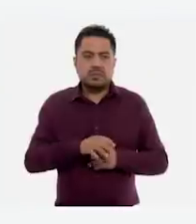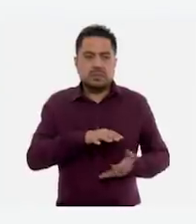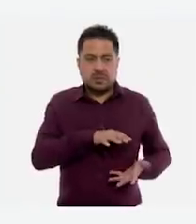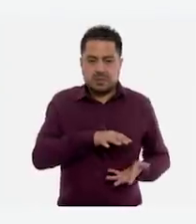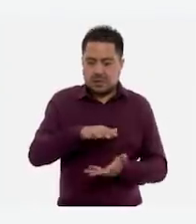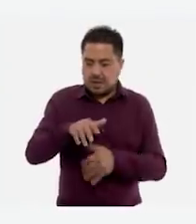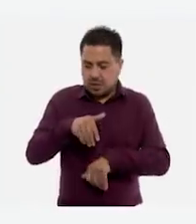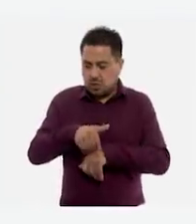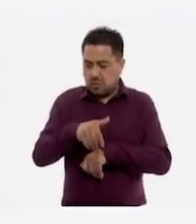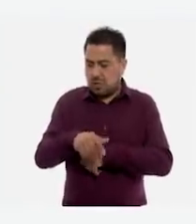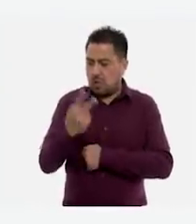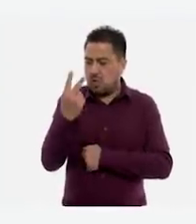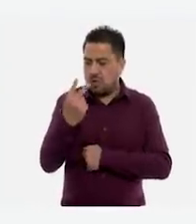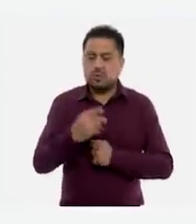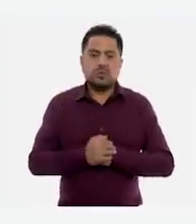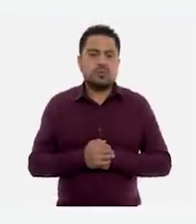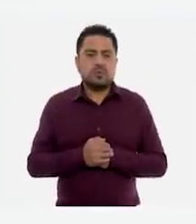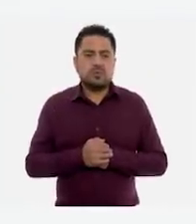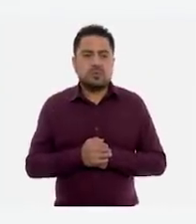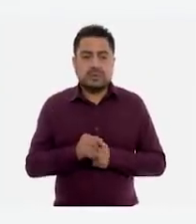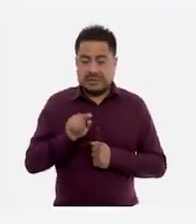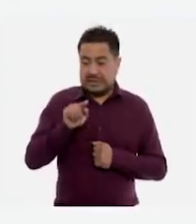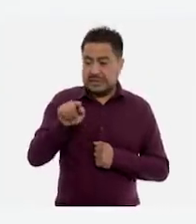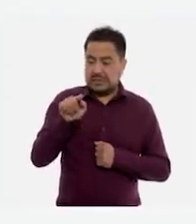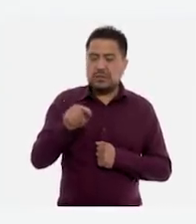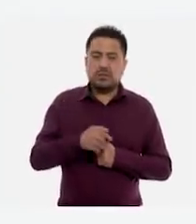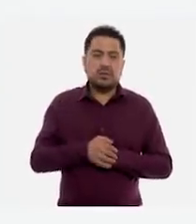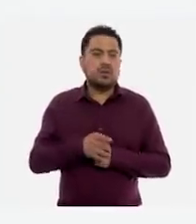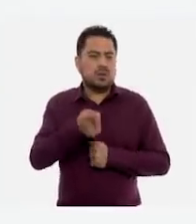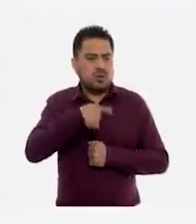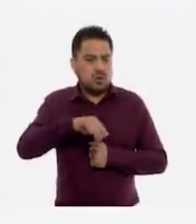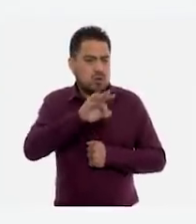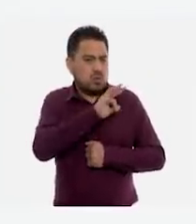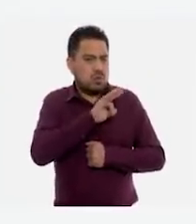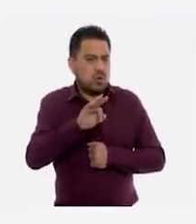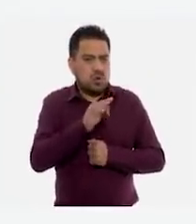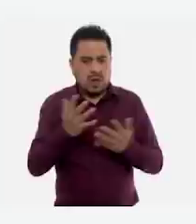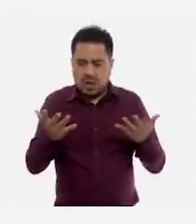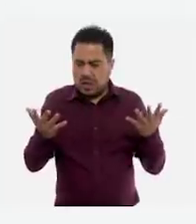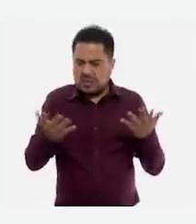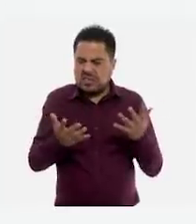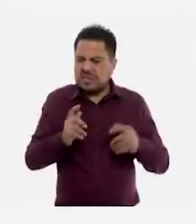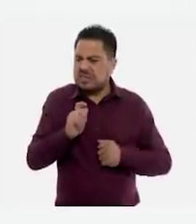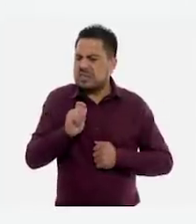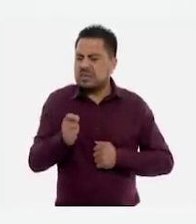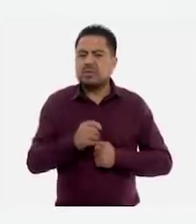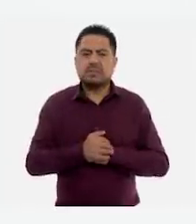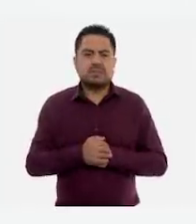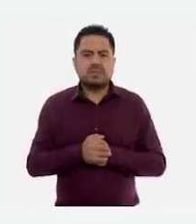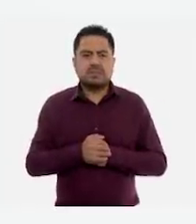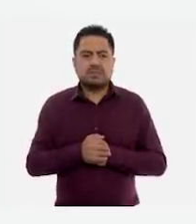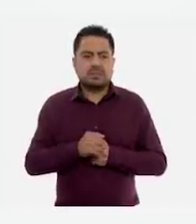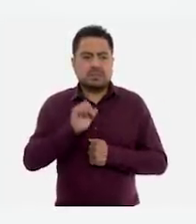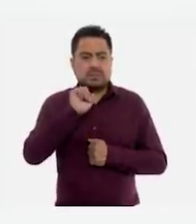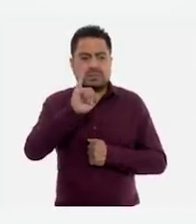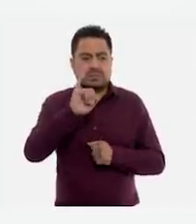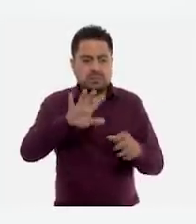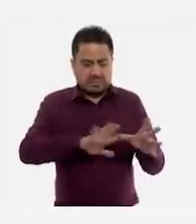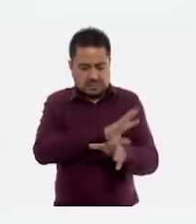Número 2. 2. Aquí lo que podemos hacer es que si